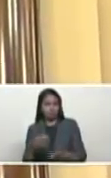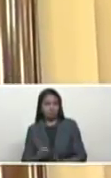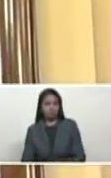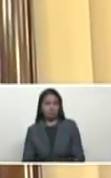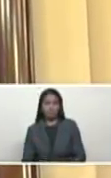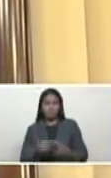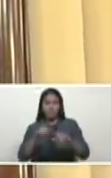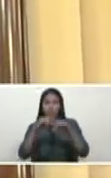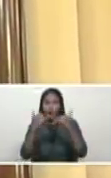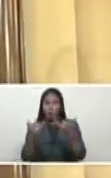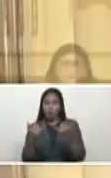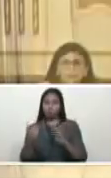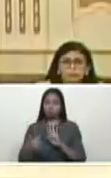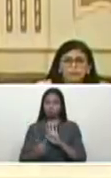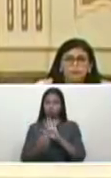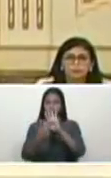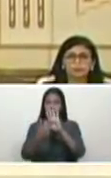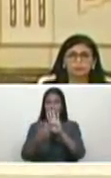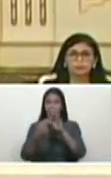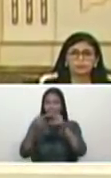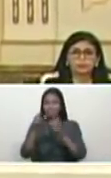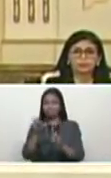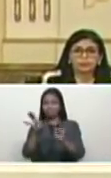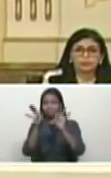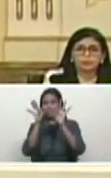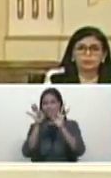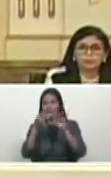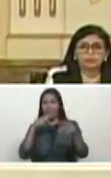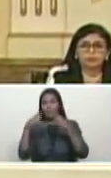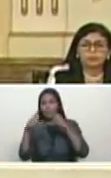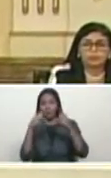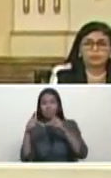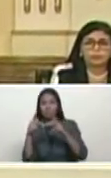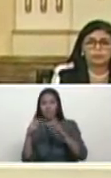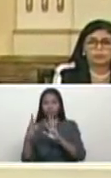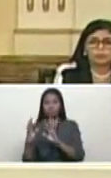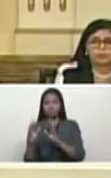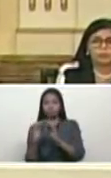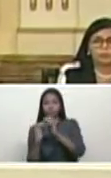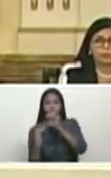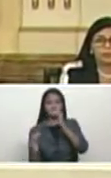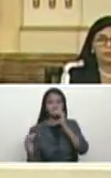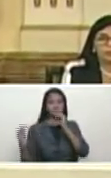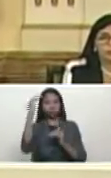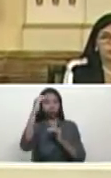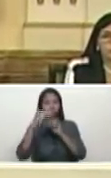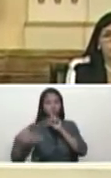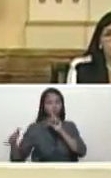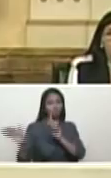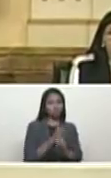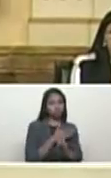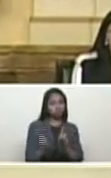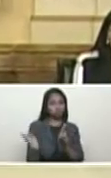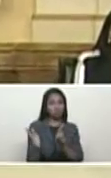ahora estamos enfrentando una muy especial que es la política extremista golpista